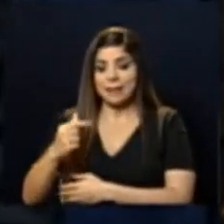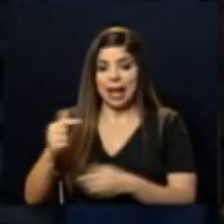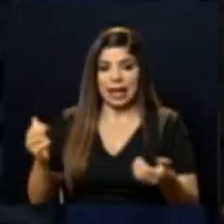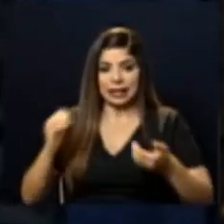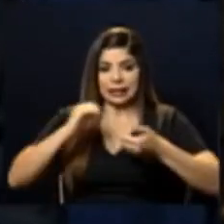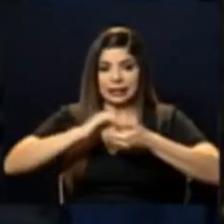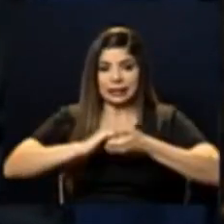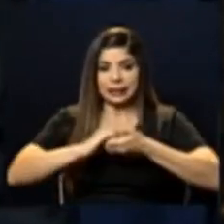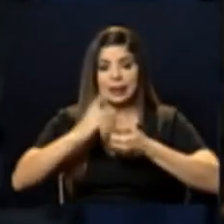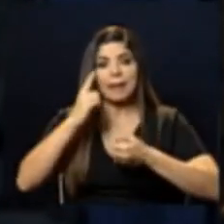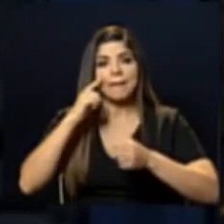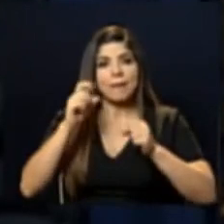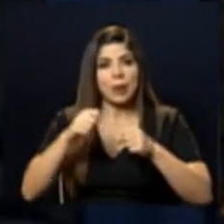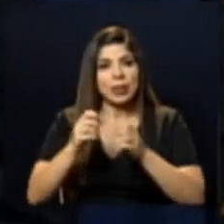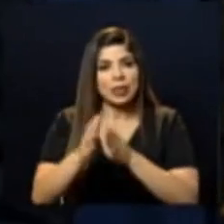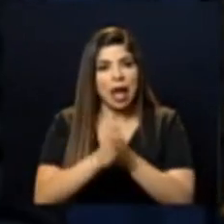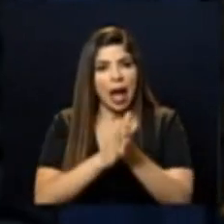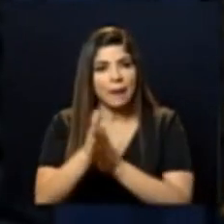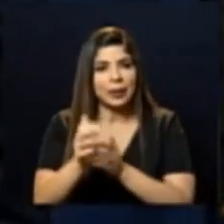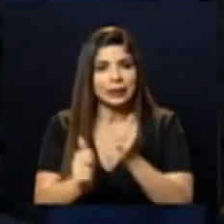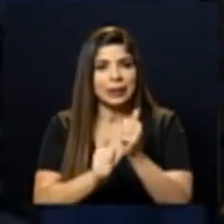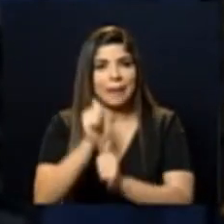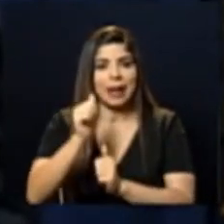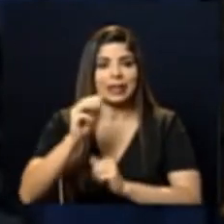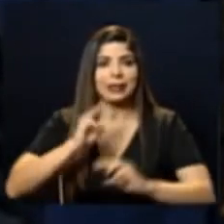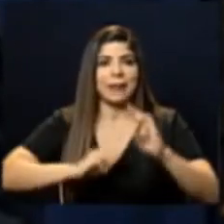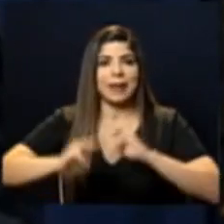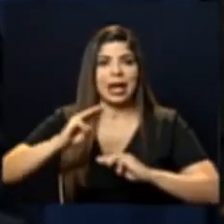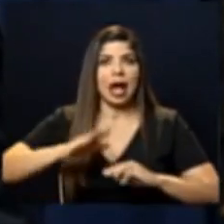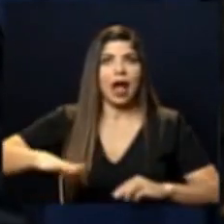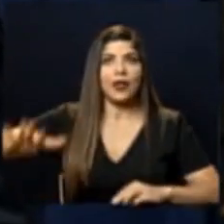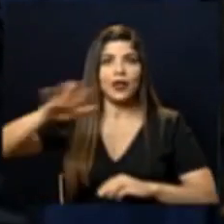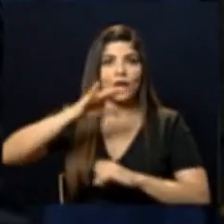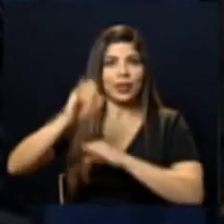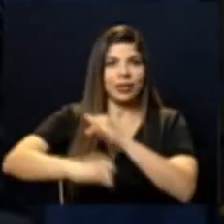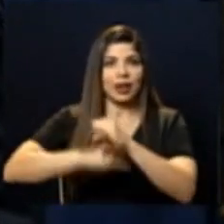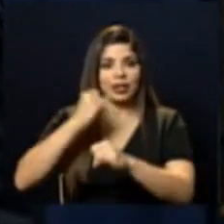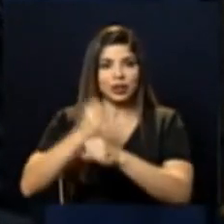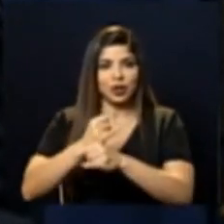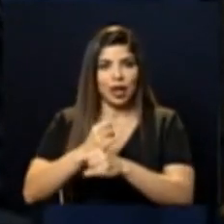nuestro aprovechamiento de los mercados internacionales.